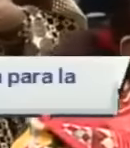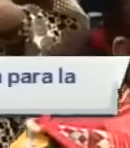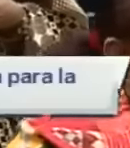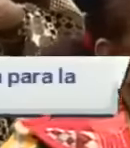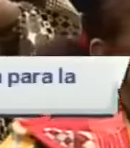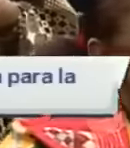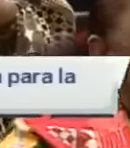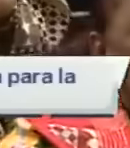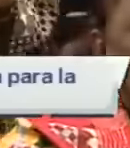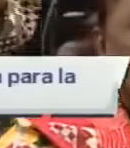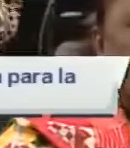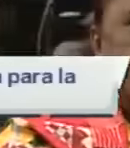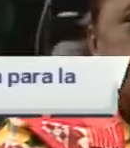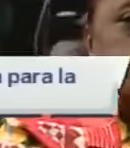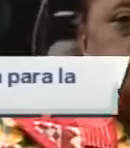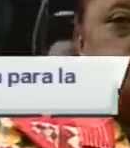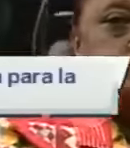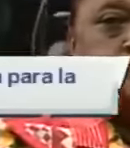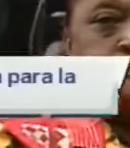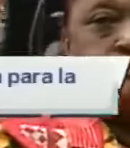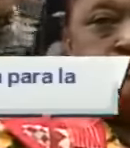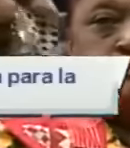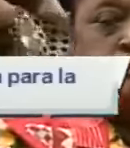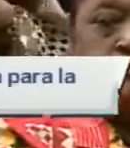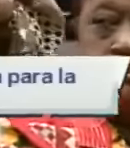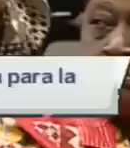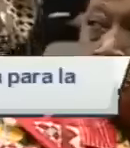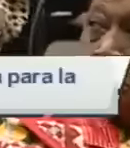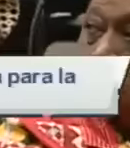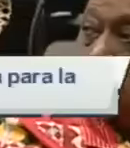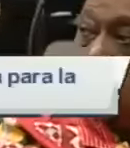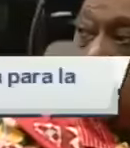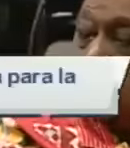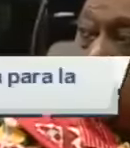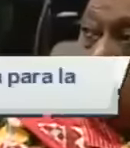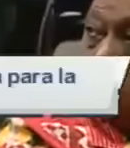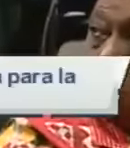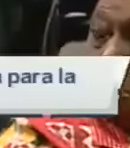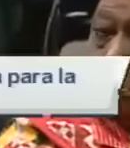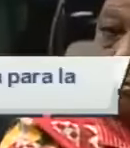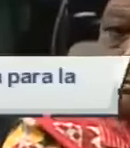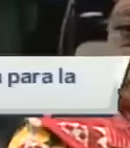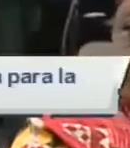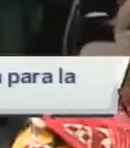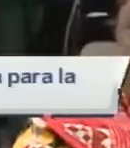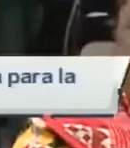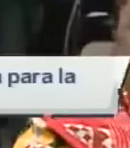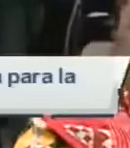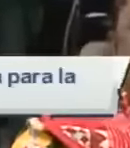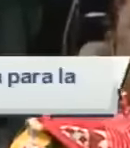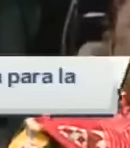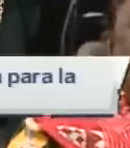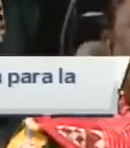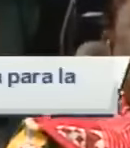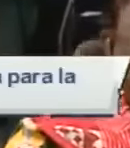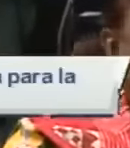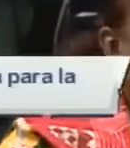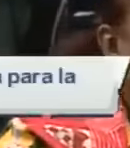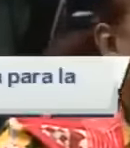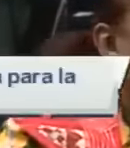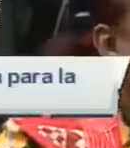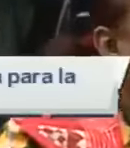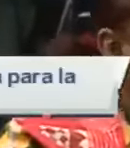comunidad sin territorio. Por eso nosotros en nuestra Constitución del 99 luchamos para que